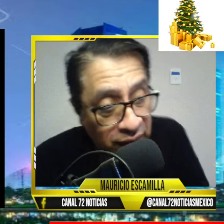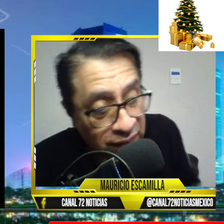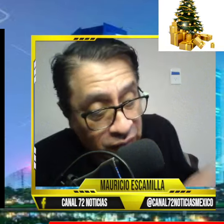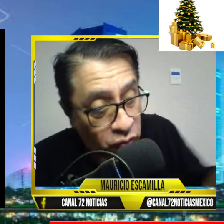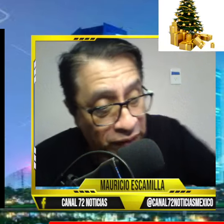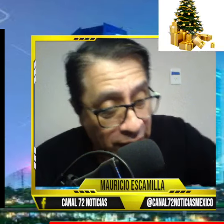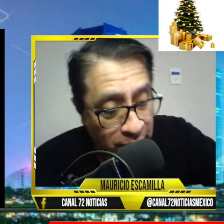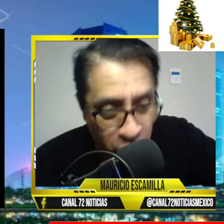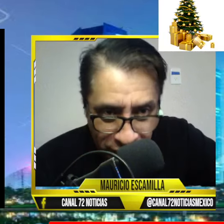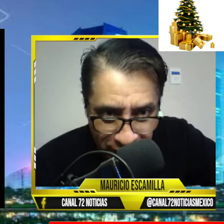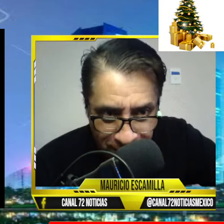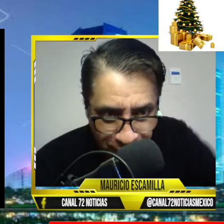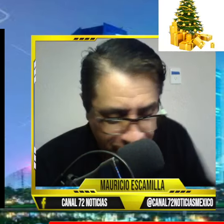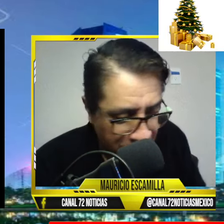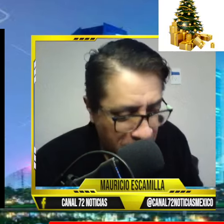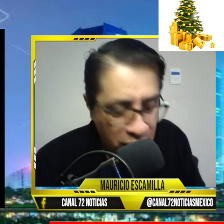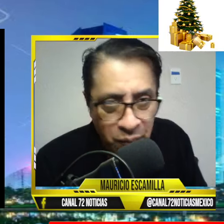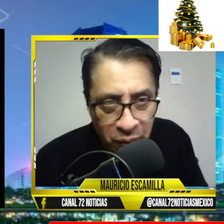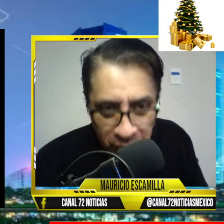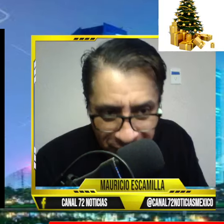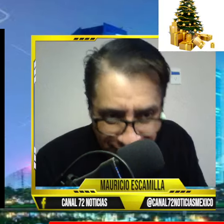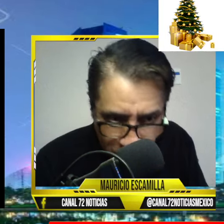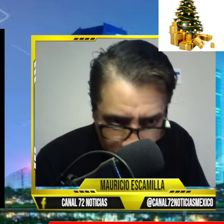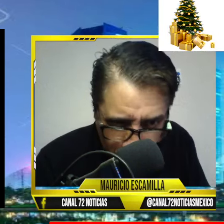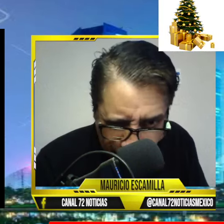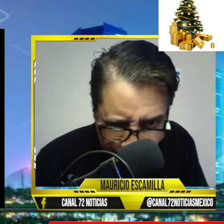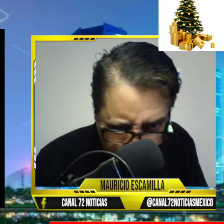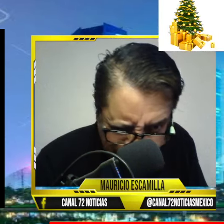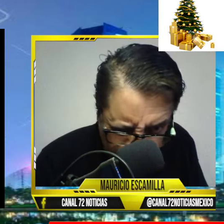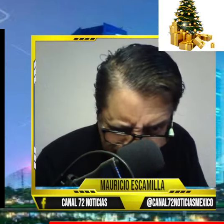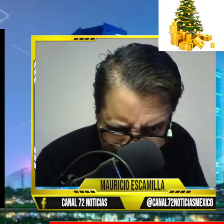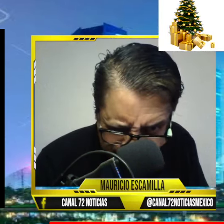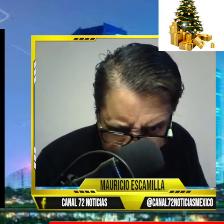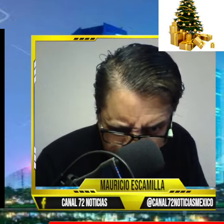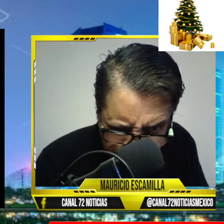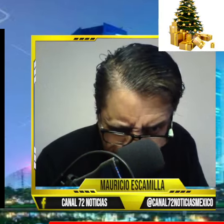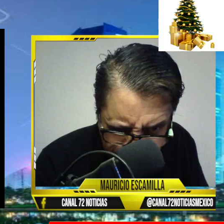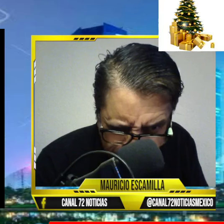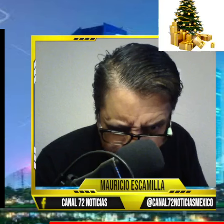otros estados de la República. Por mi parte ha sido todo, le deseo que tenga un